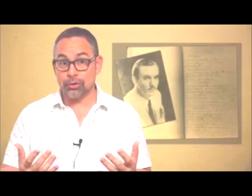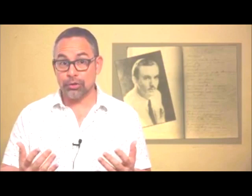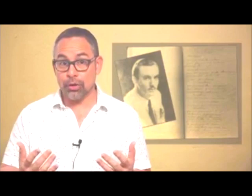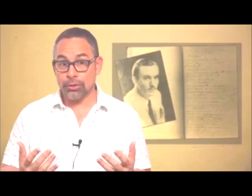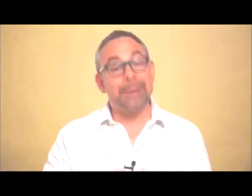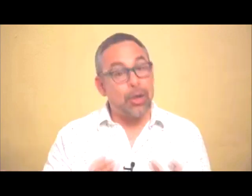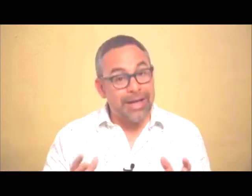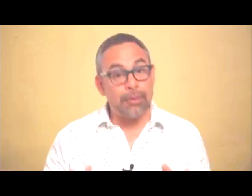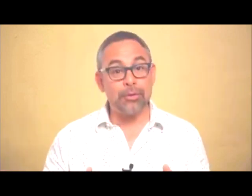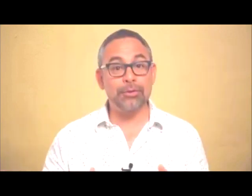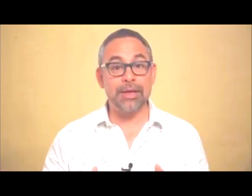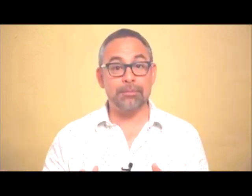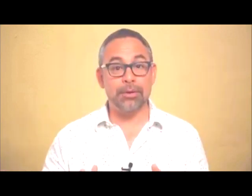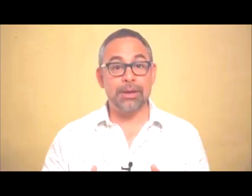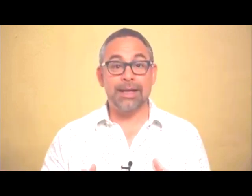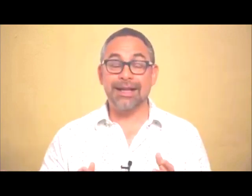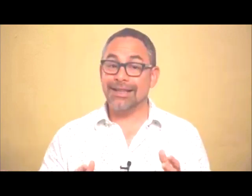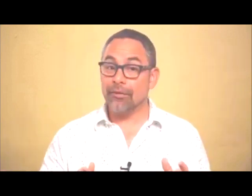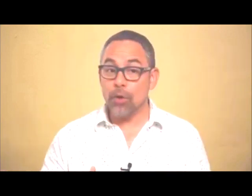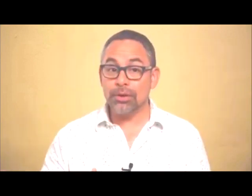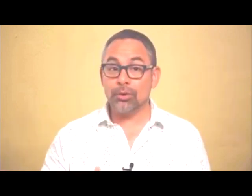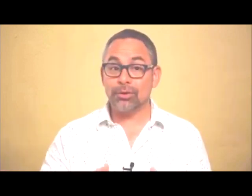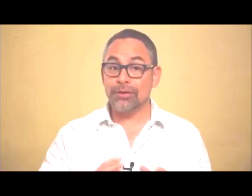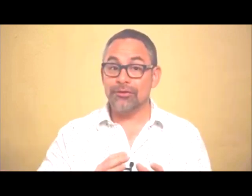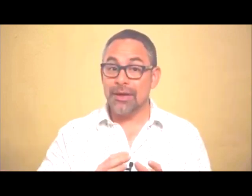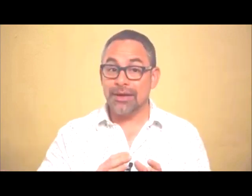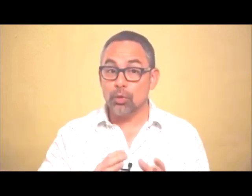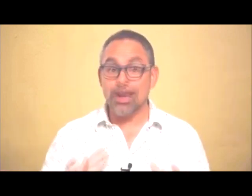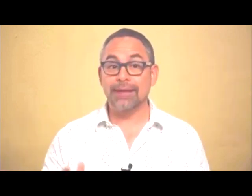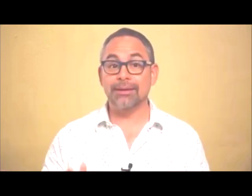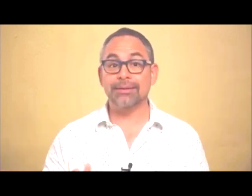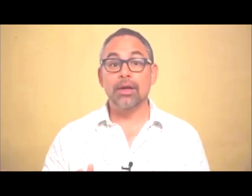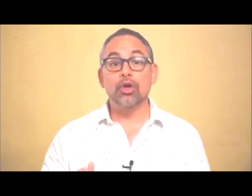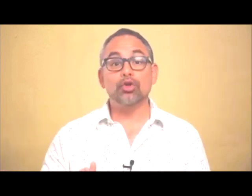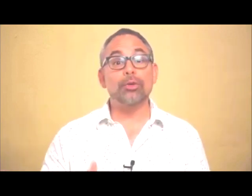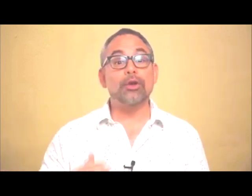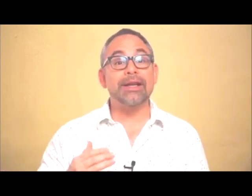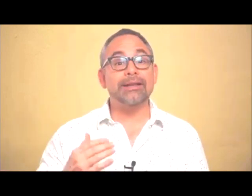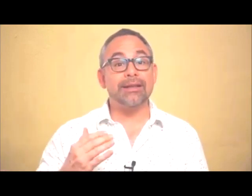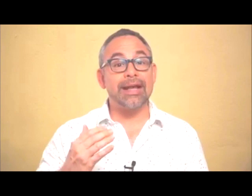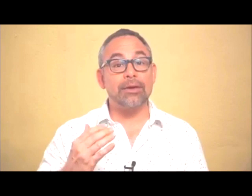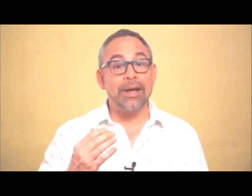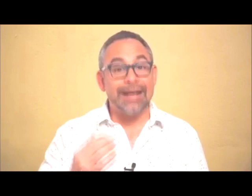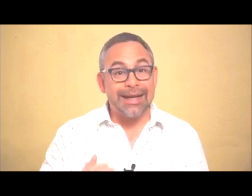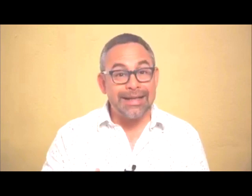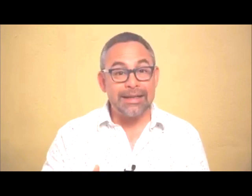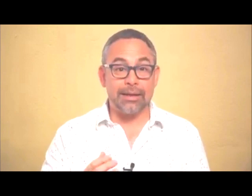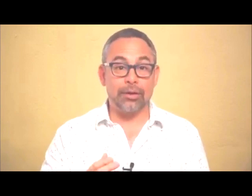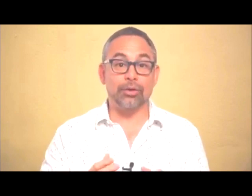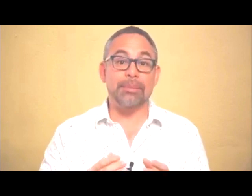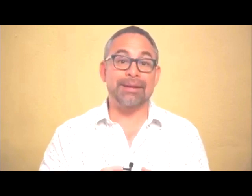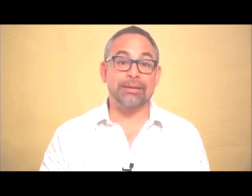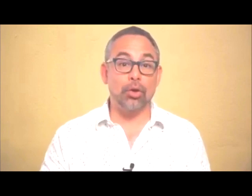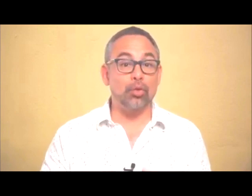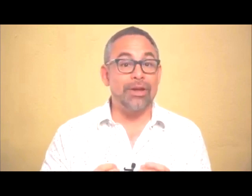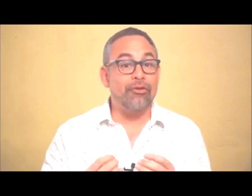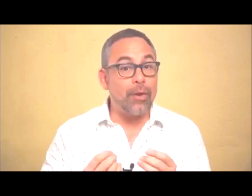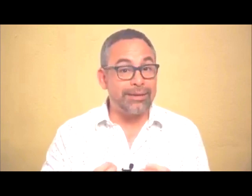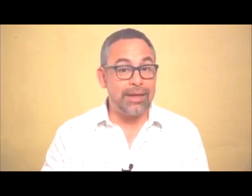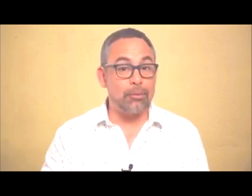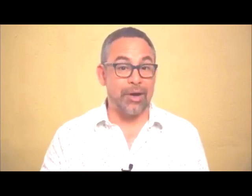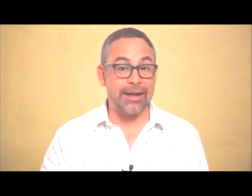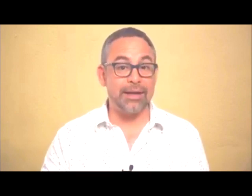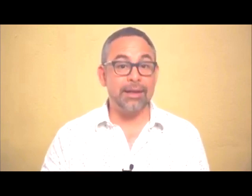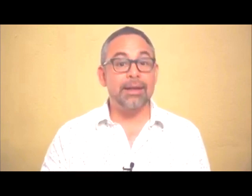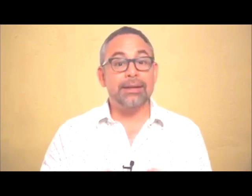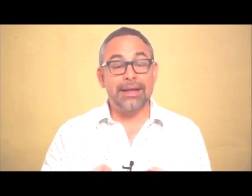el compositor. Pero al cabo de un tiempo, entre vómitos y fiebres muy altas, tuvieron que internarlo en la clínica, donde presentó una